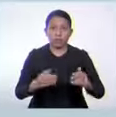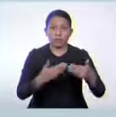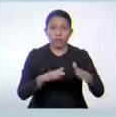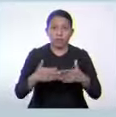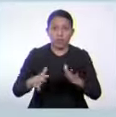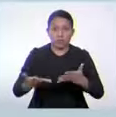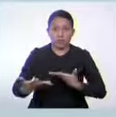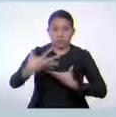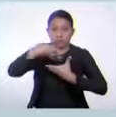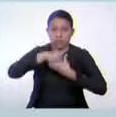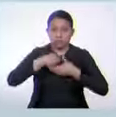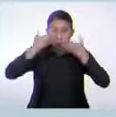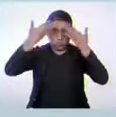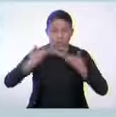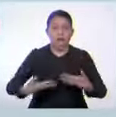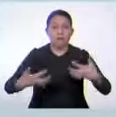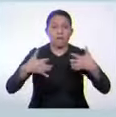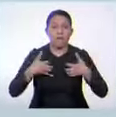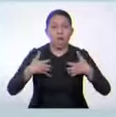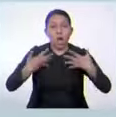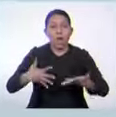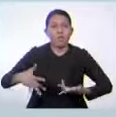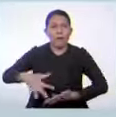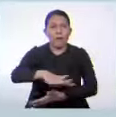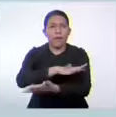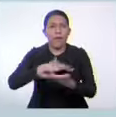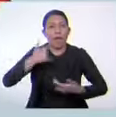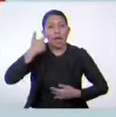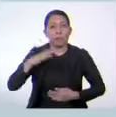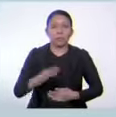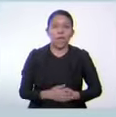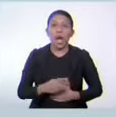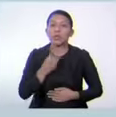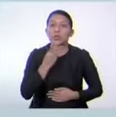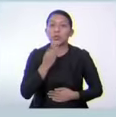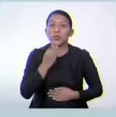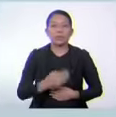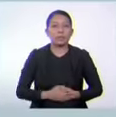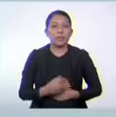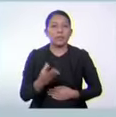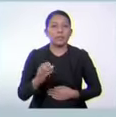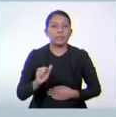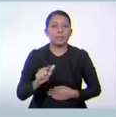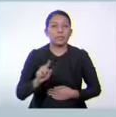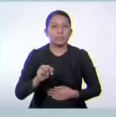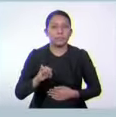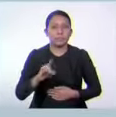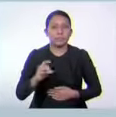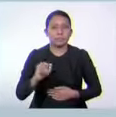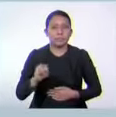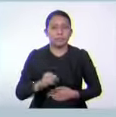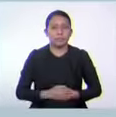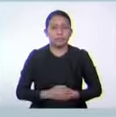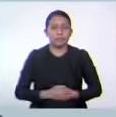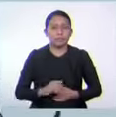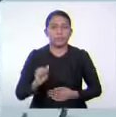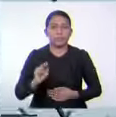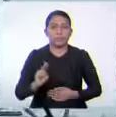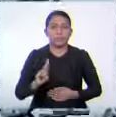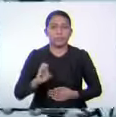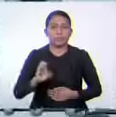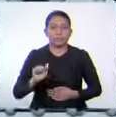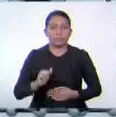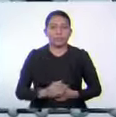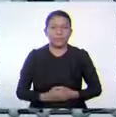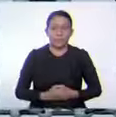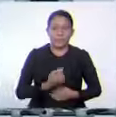vivos o productos naturales, como por ejemplo el azúcar, el almidón, la urea. En gran medida, los seres